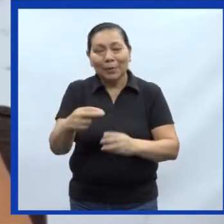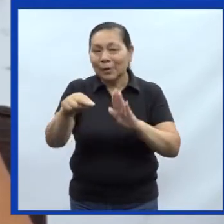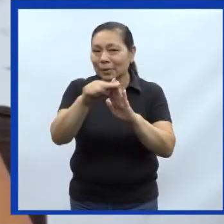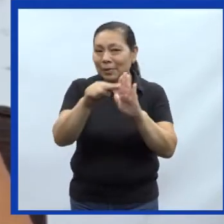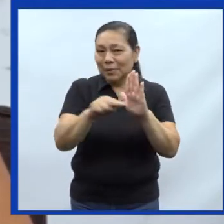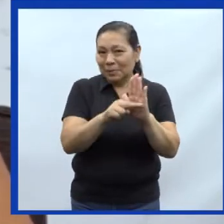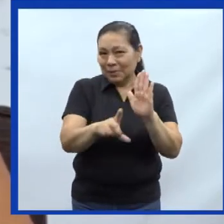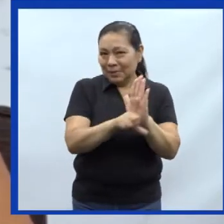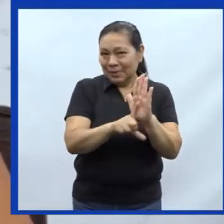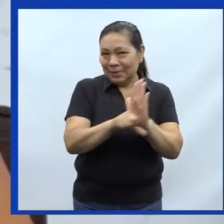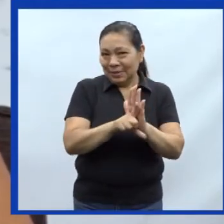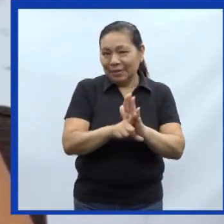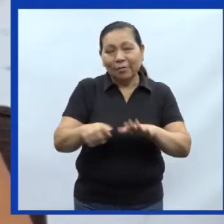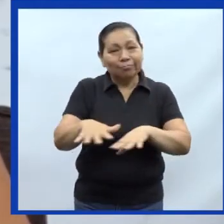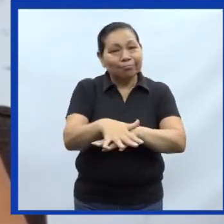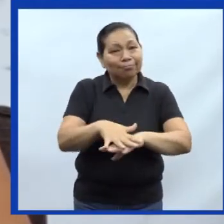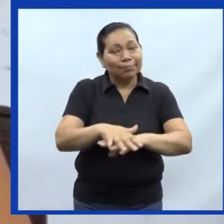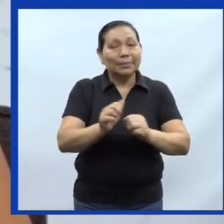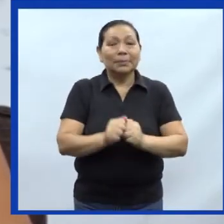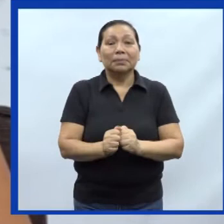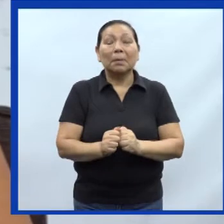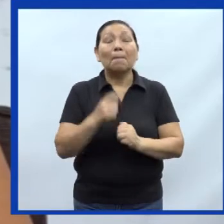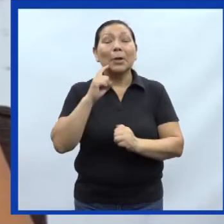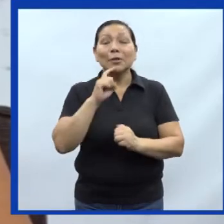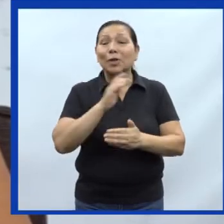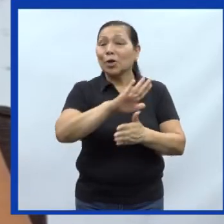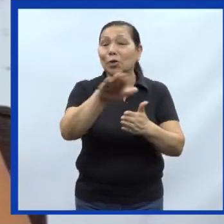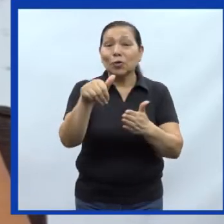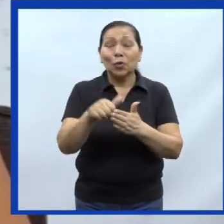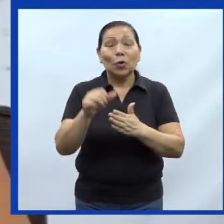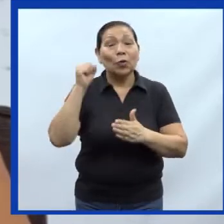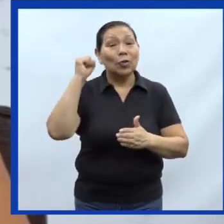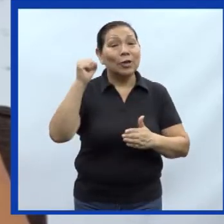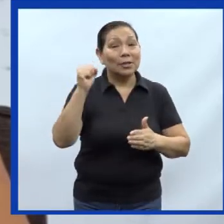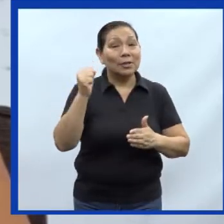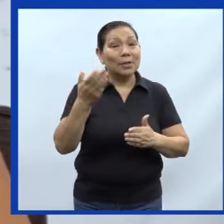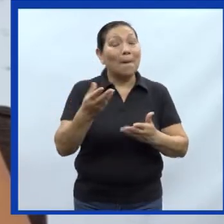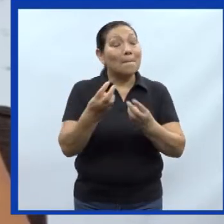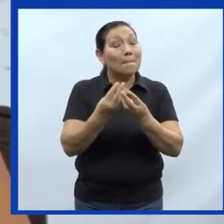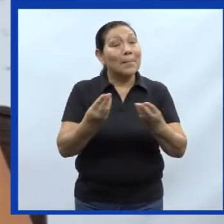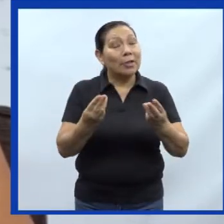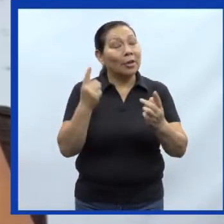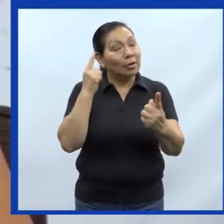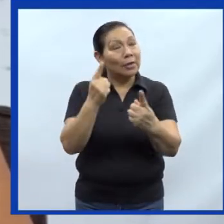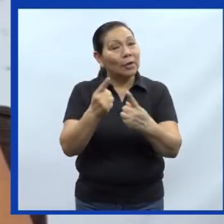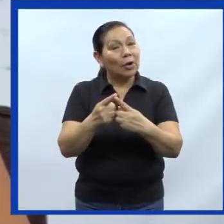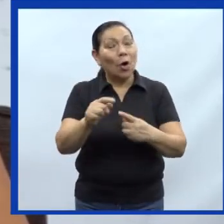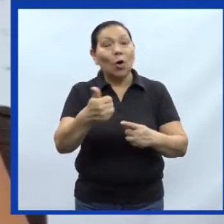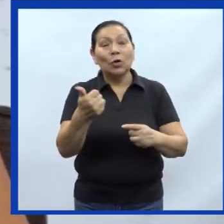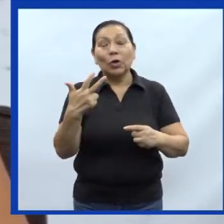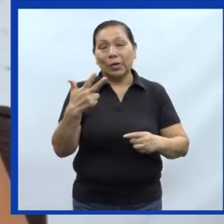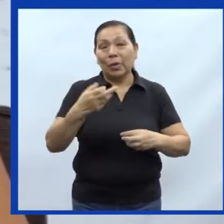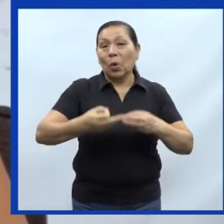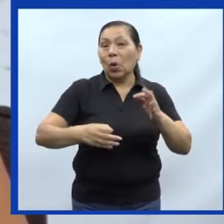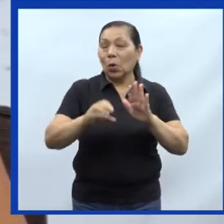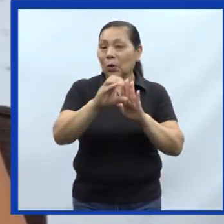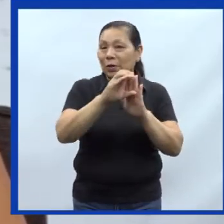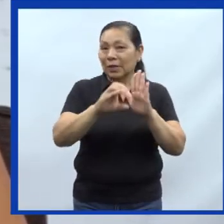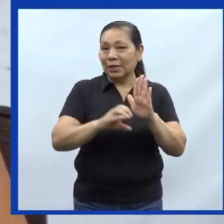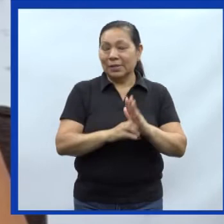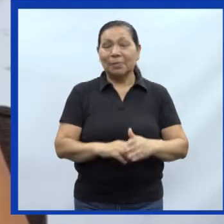normas legales y actos administrativos, por ser todos estos derechos fundamentales materia y objeto de los otros 3 procesos